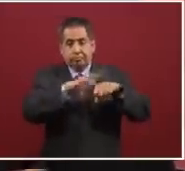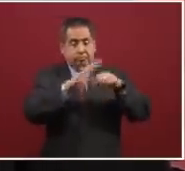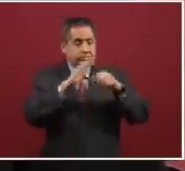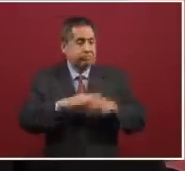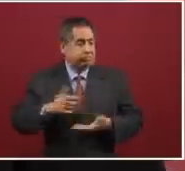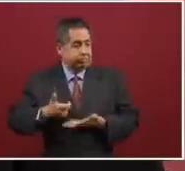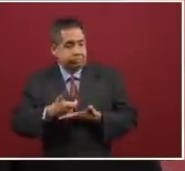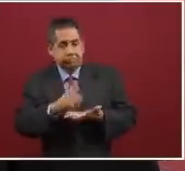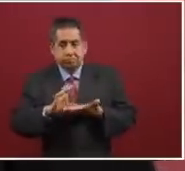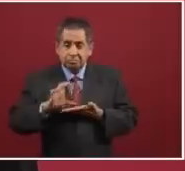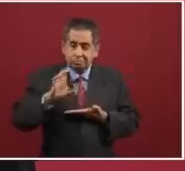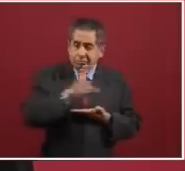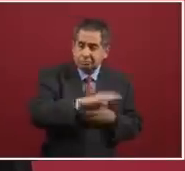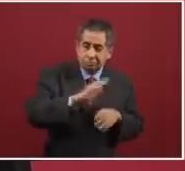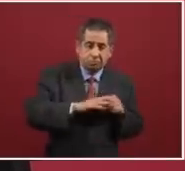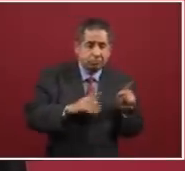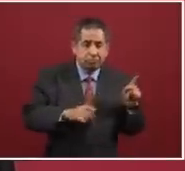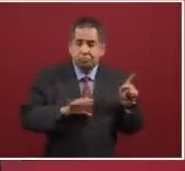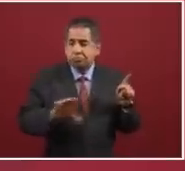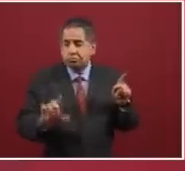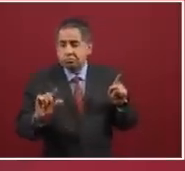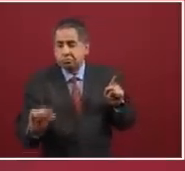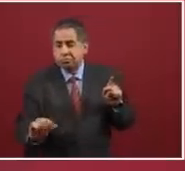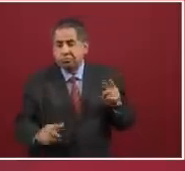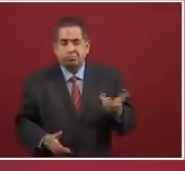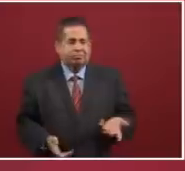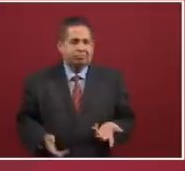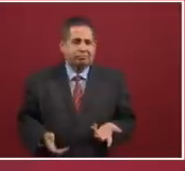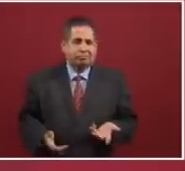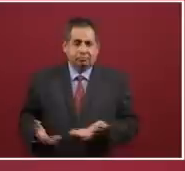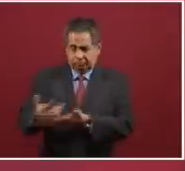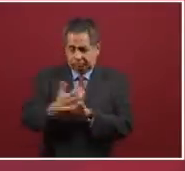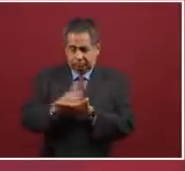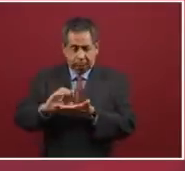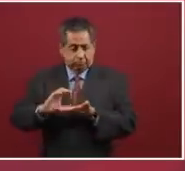nómina el porcentaje mayor